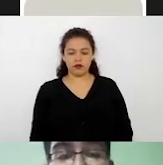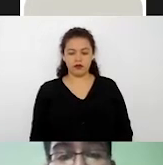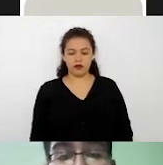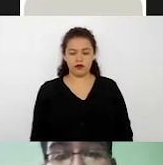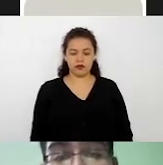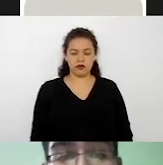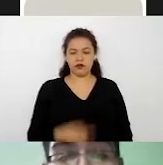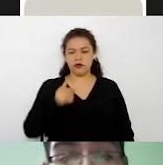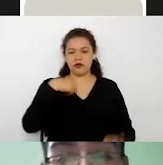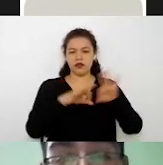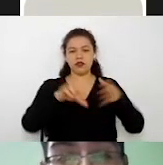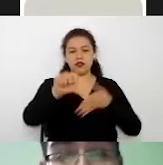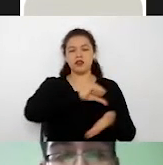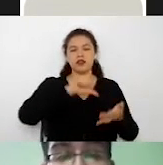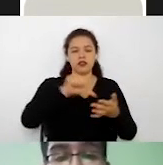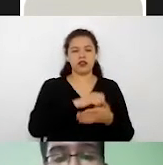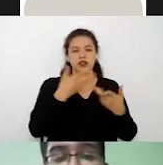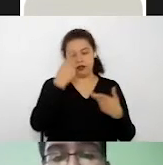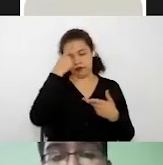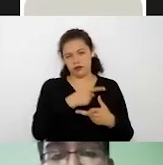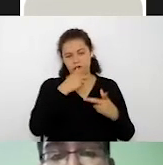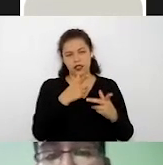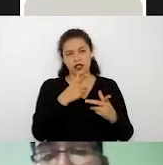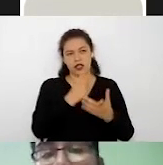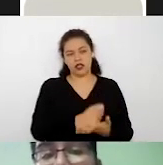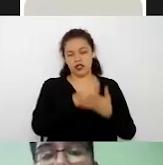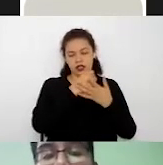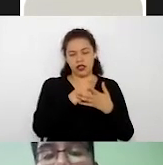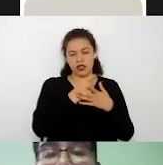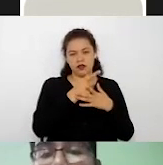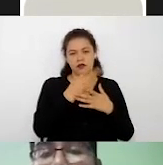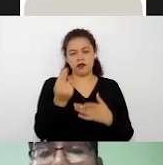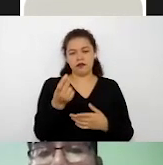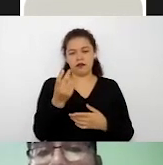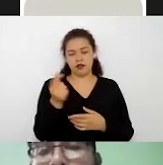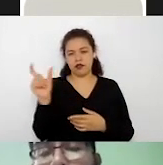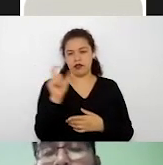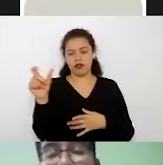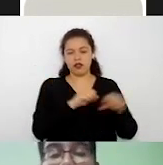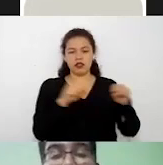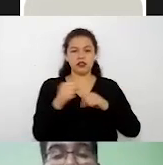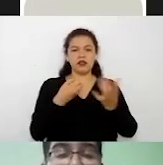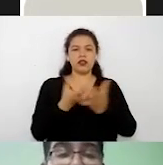Dice, yo trabajo en un centro de rehabilitación canina. En el caso de un sismo, ¿cómo se debe evacuar con tantos animales?